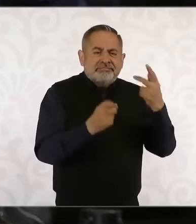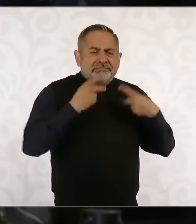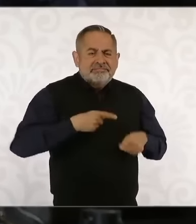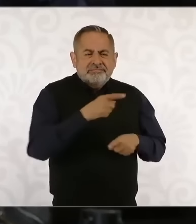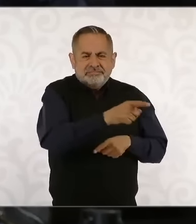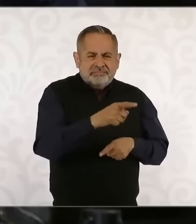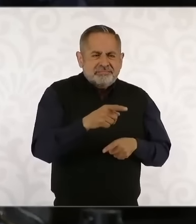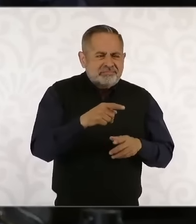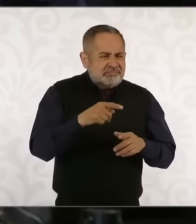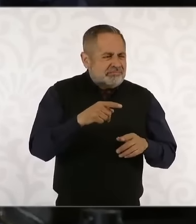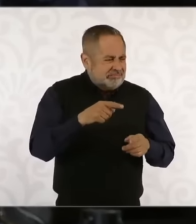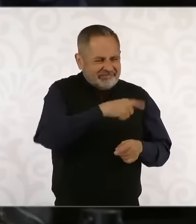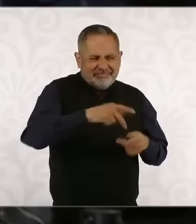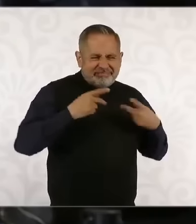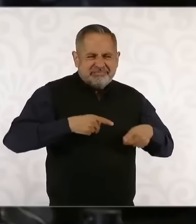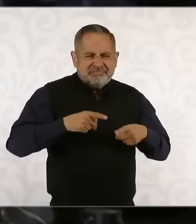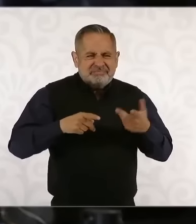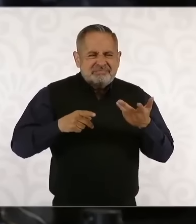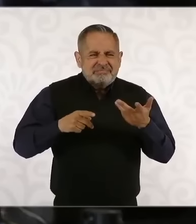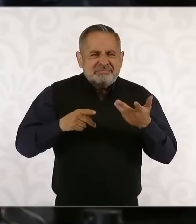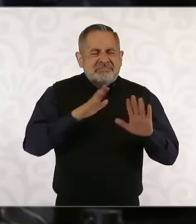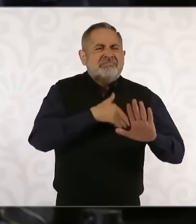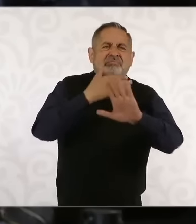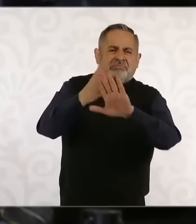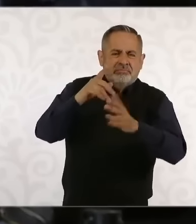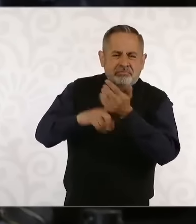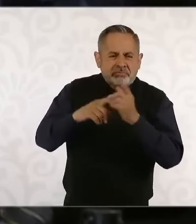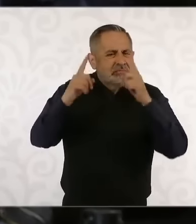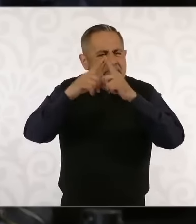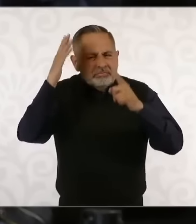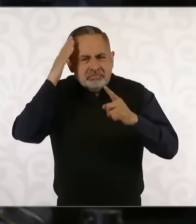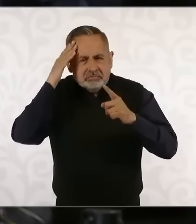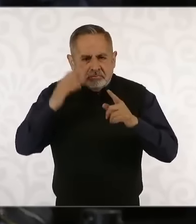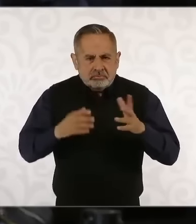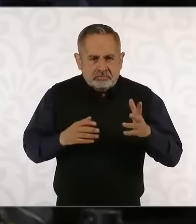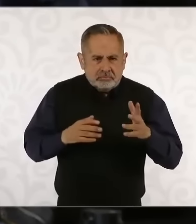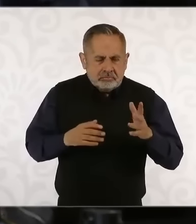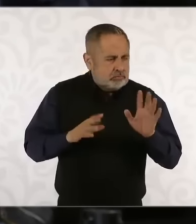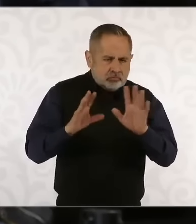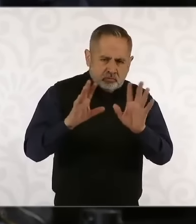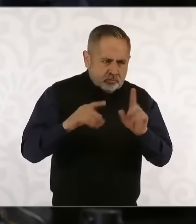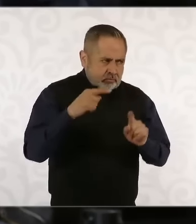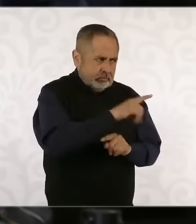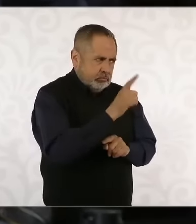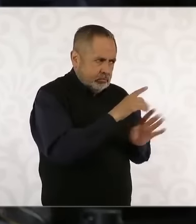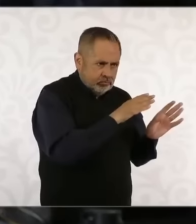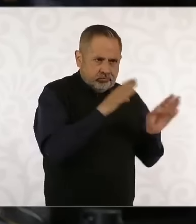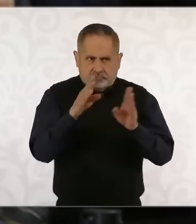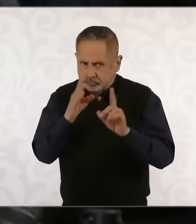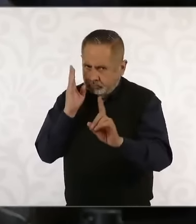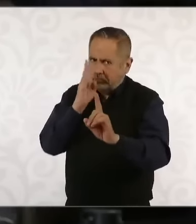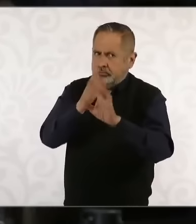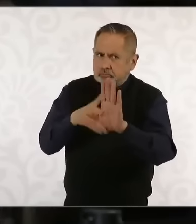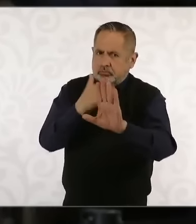decían de estos agresores contra la catedral y algunos dijeron, no es para allá, es para acá. Entonces,